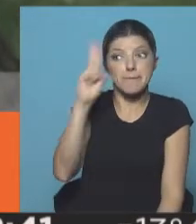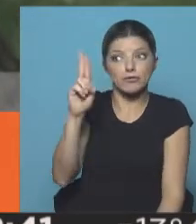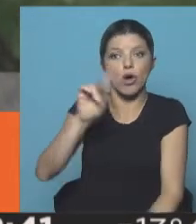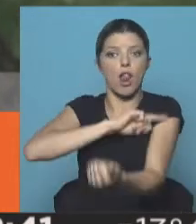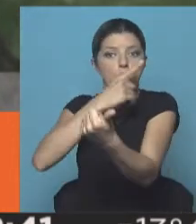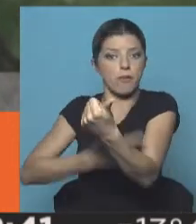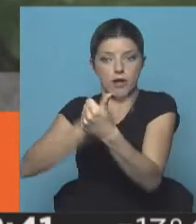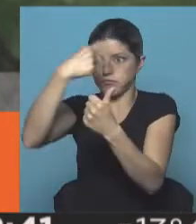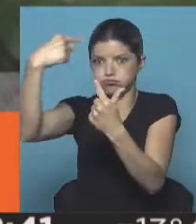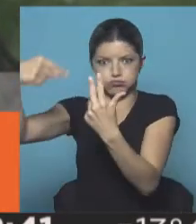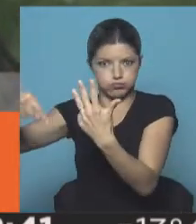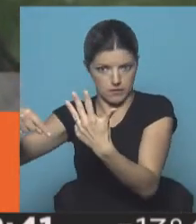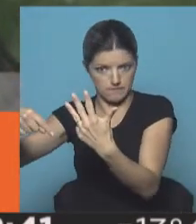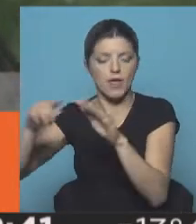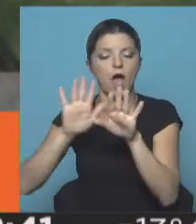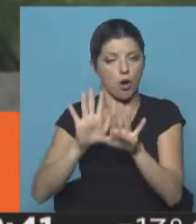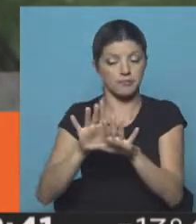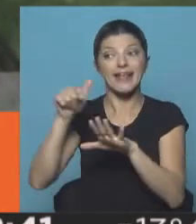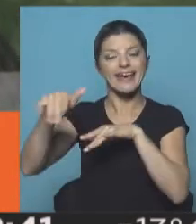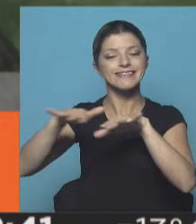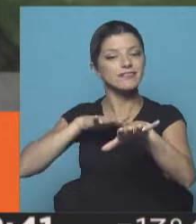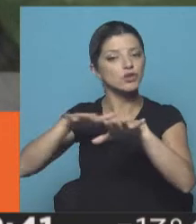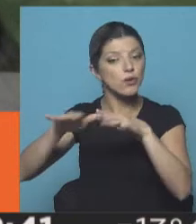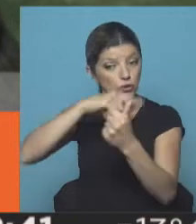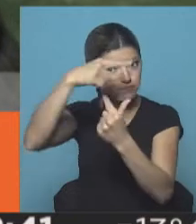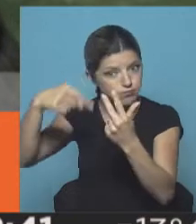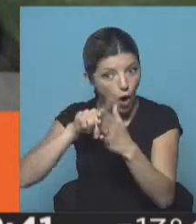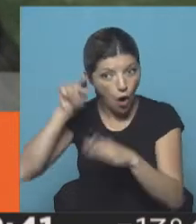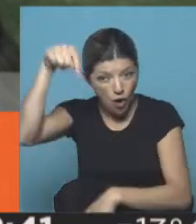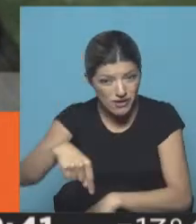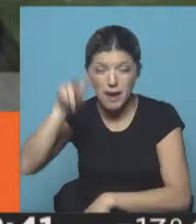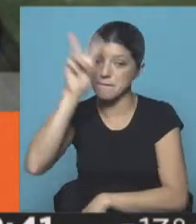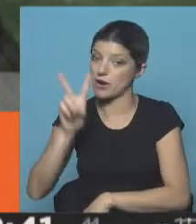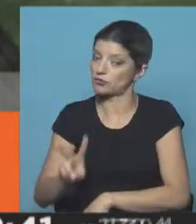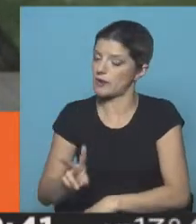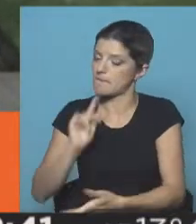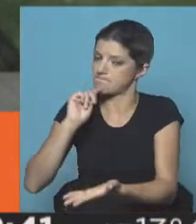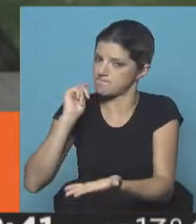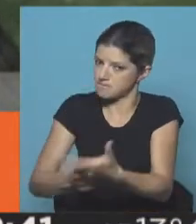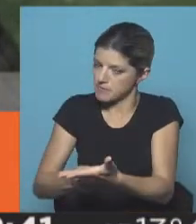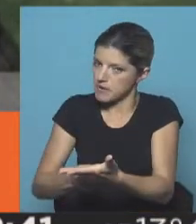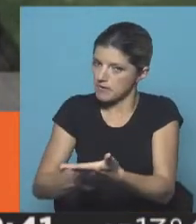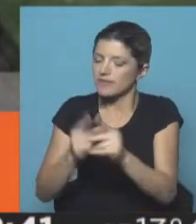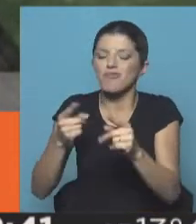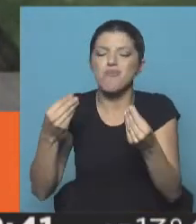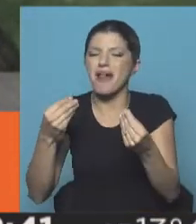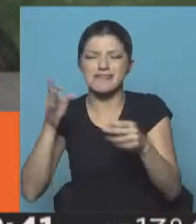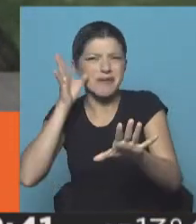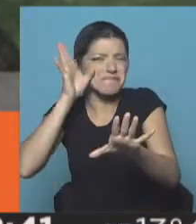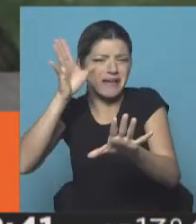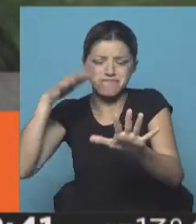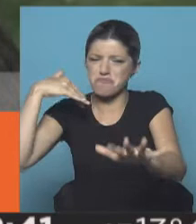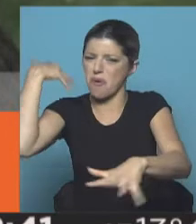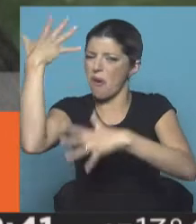poderes. Esta situación se ve afectada hoy en Venezuela por la extrema violencia,